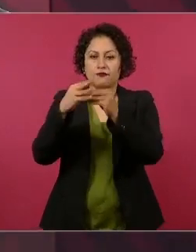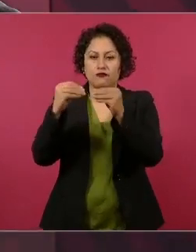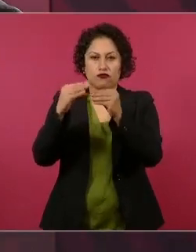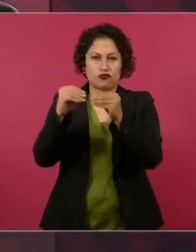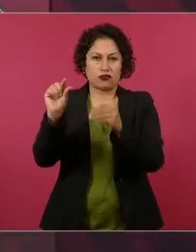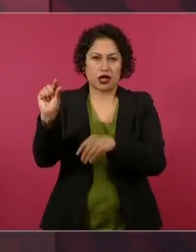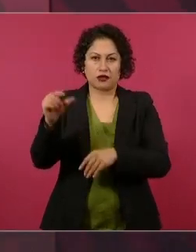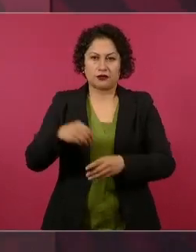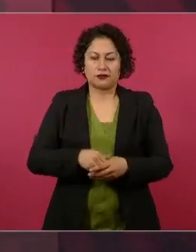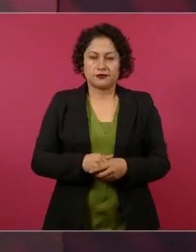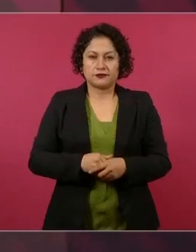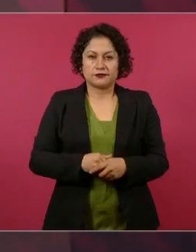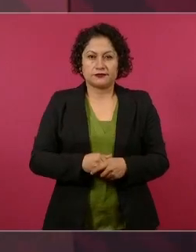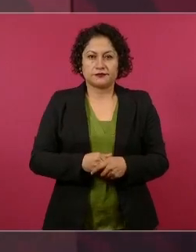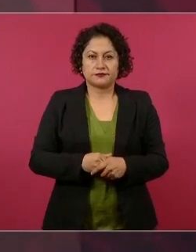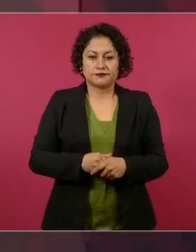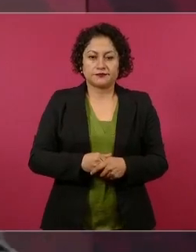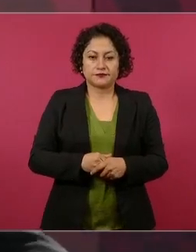y